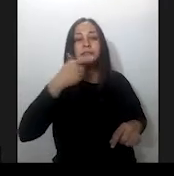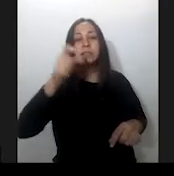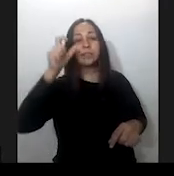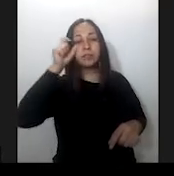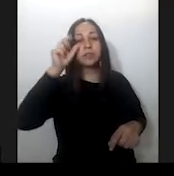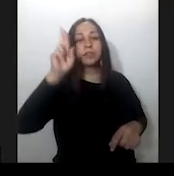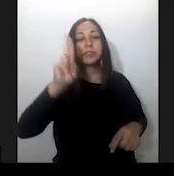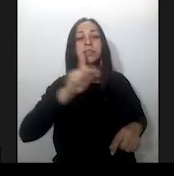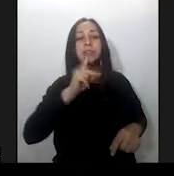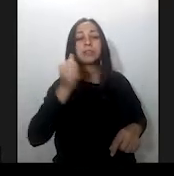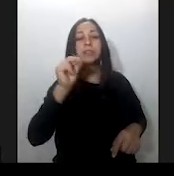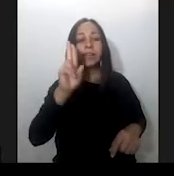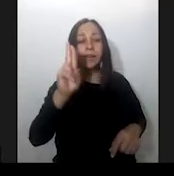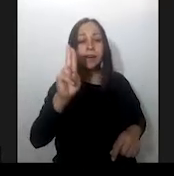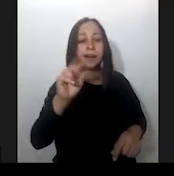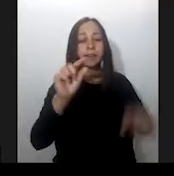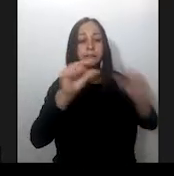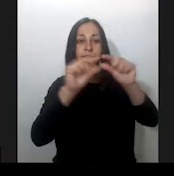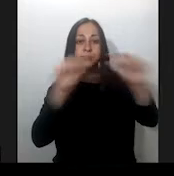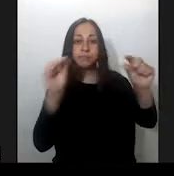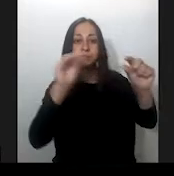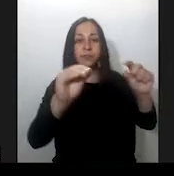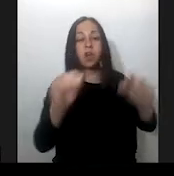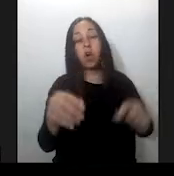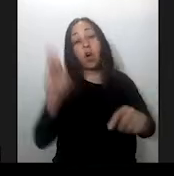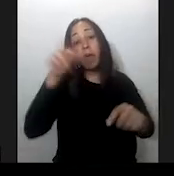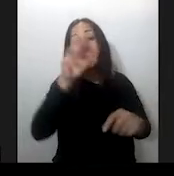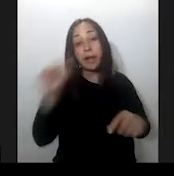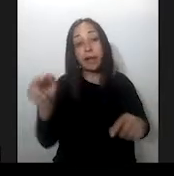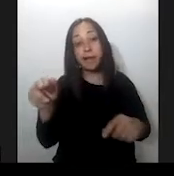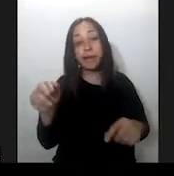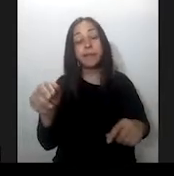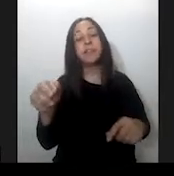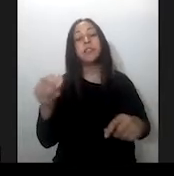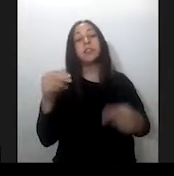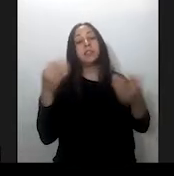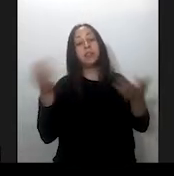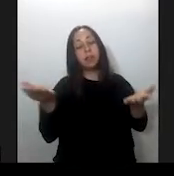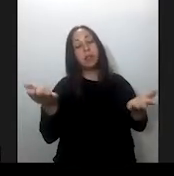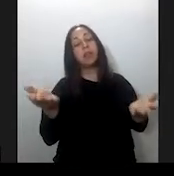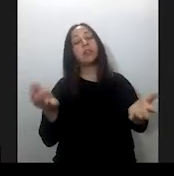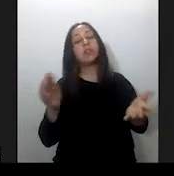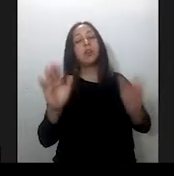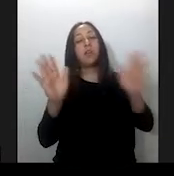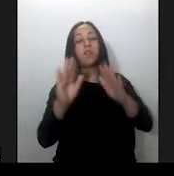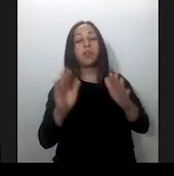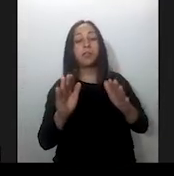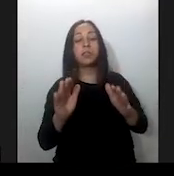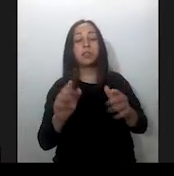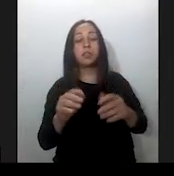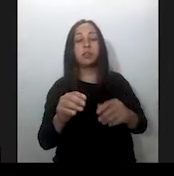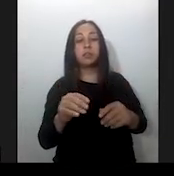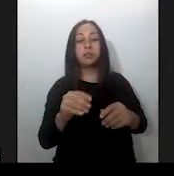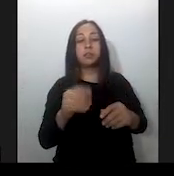Podríamos eliminar o borrar el contenido de la fila en la cual estoy seleccionada. Por otro lado tenemos la parte de formato de